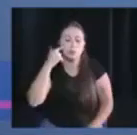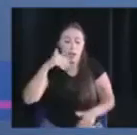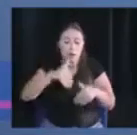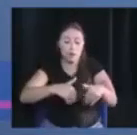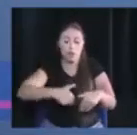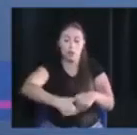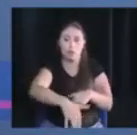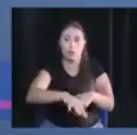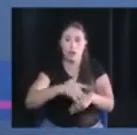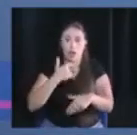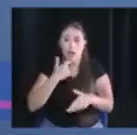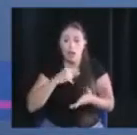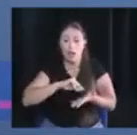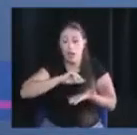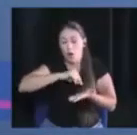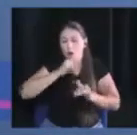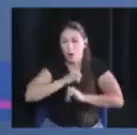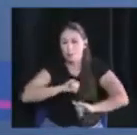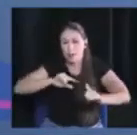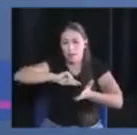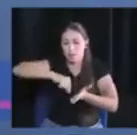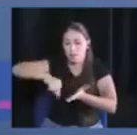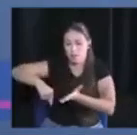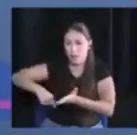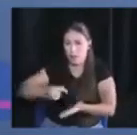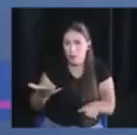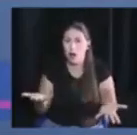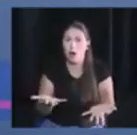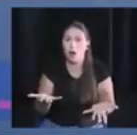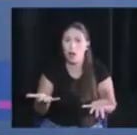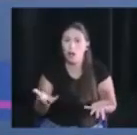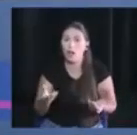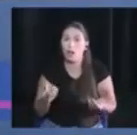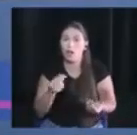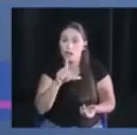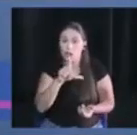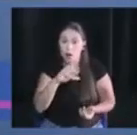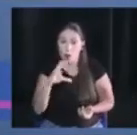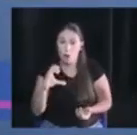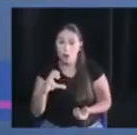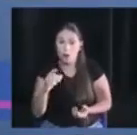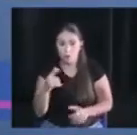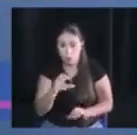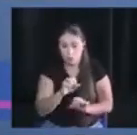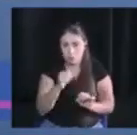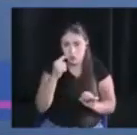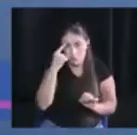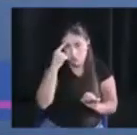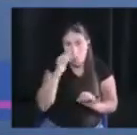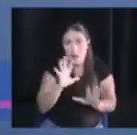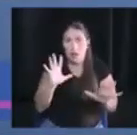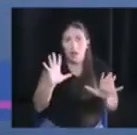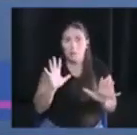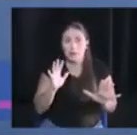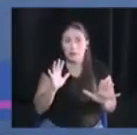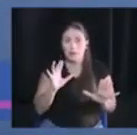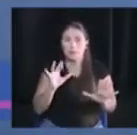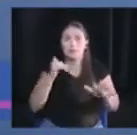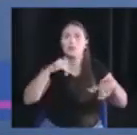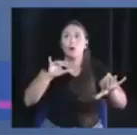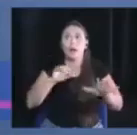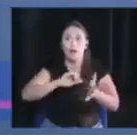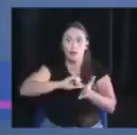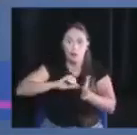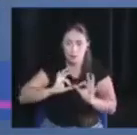plebiscito en ciernes, esta campaña de la ley de urgente consideración? Yo diría, porque puede ser que tenga un impacto que no sea solo, en el caso de que salga,